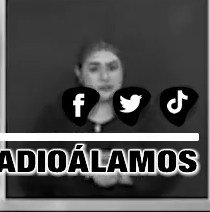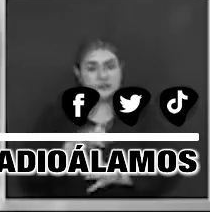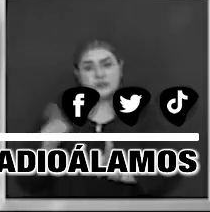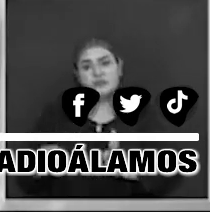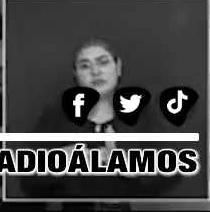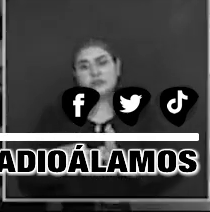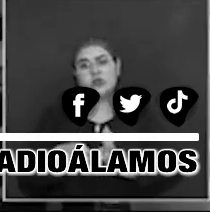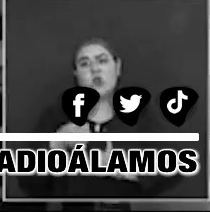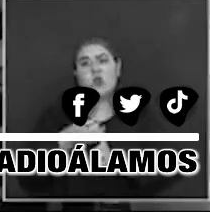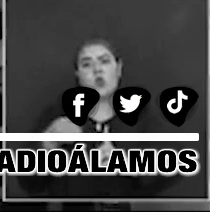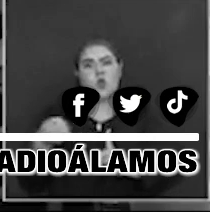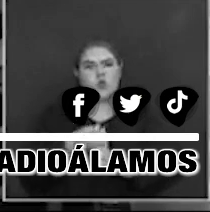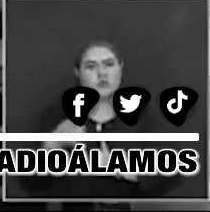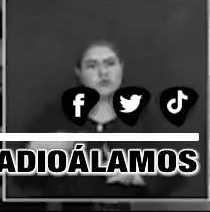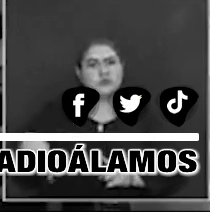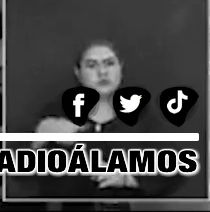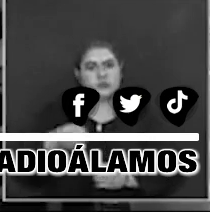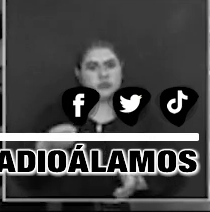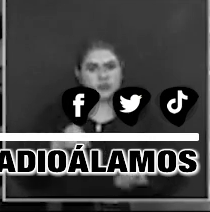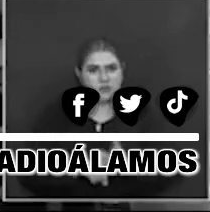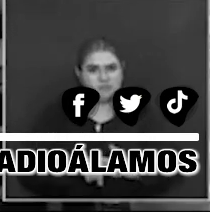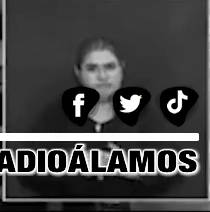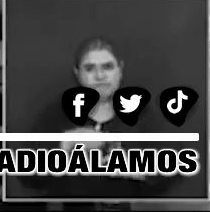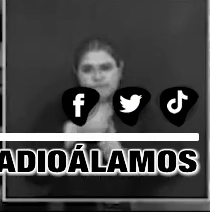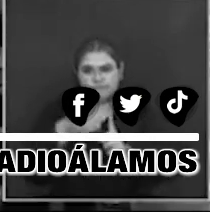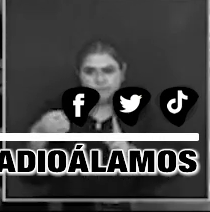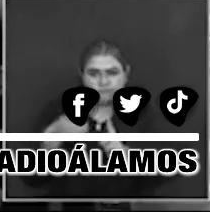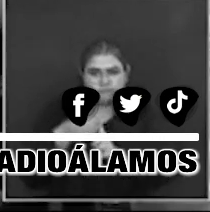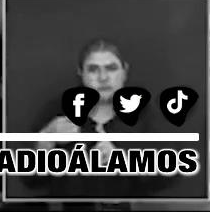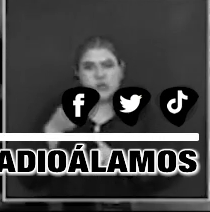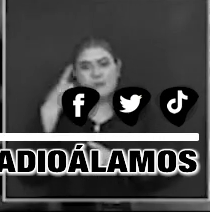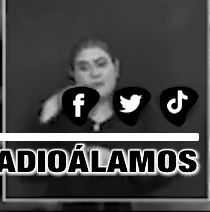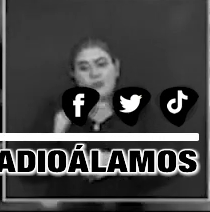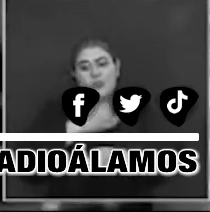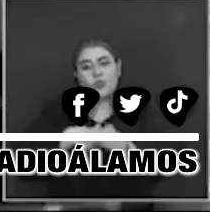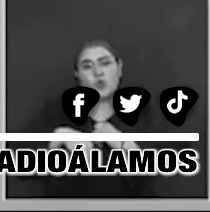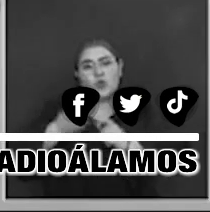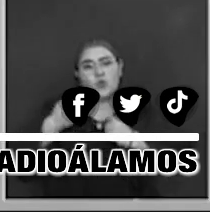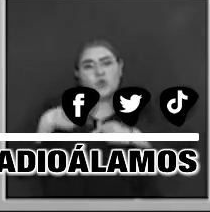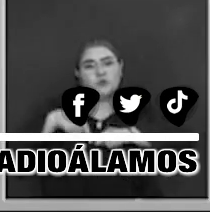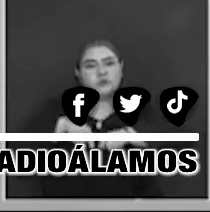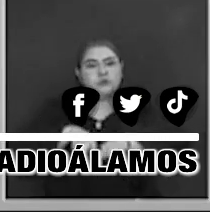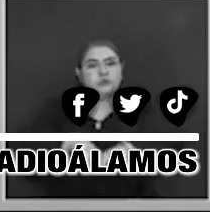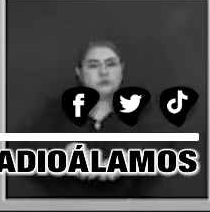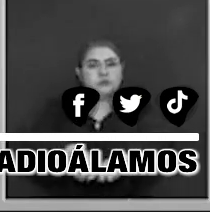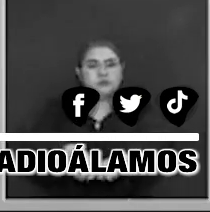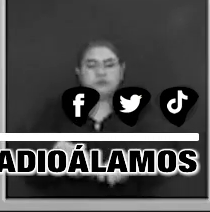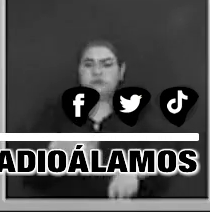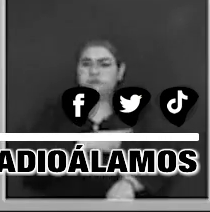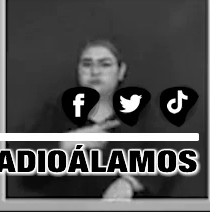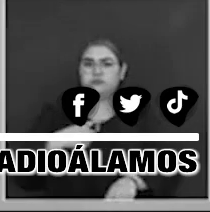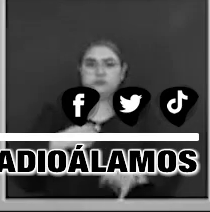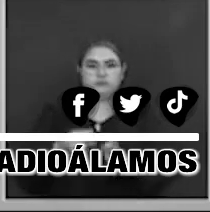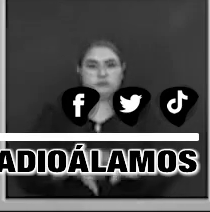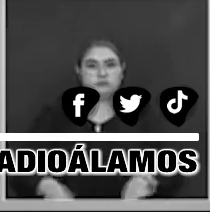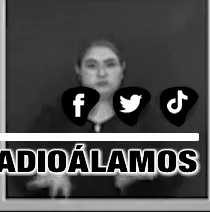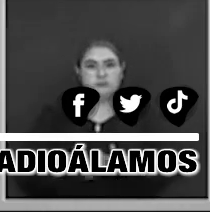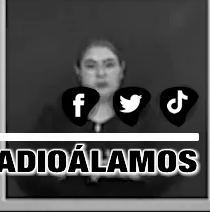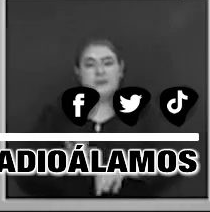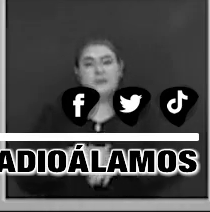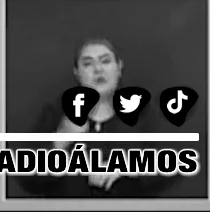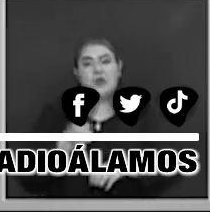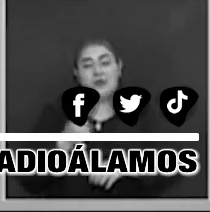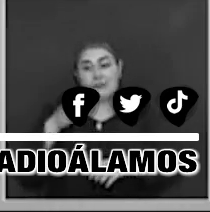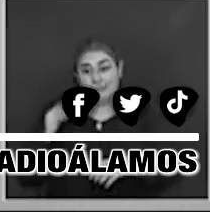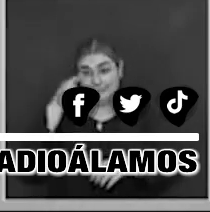priista mañoso, como justificó López Obrador el saqueo en esa dependencia? ¿Para quién fue la pedrada entonces, si se supone que un